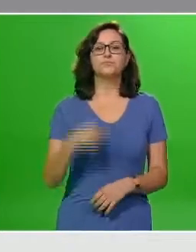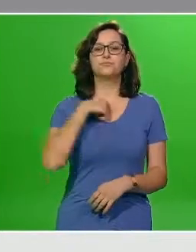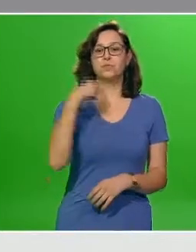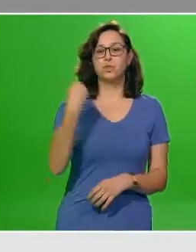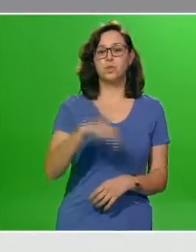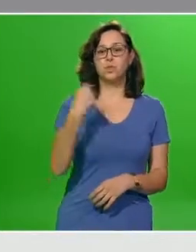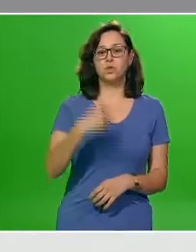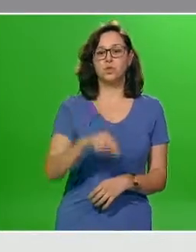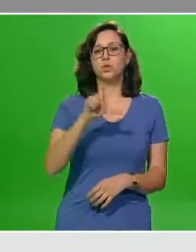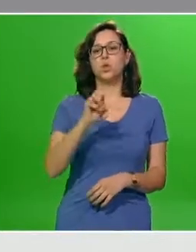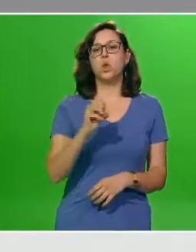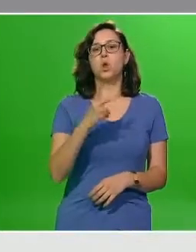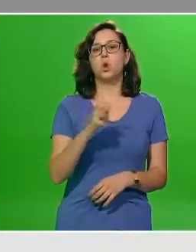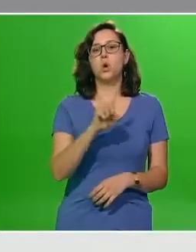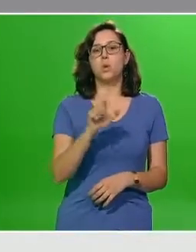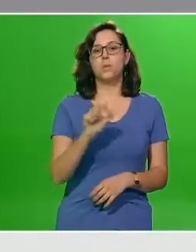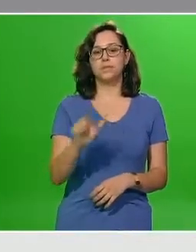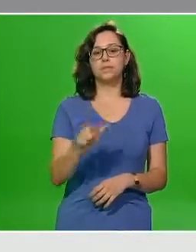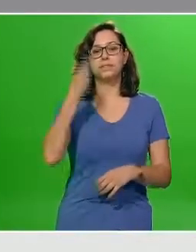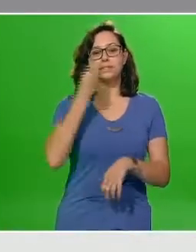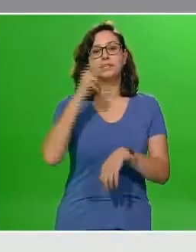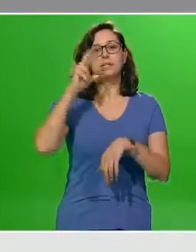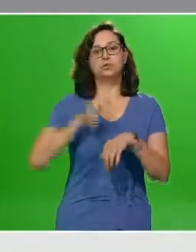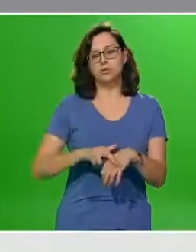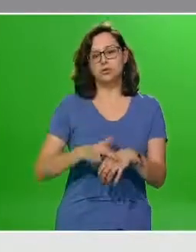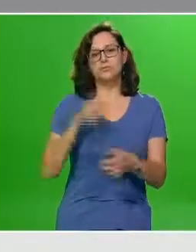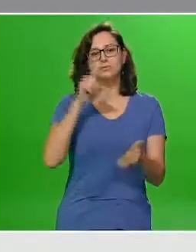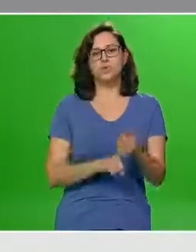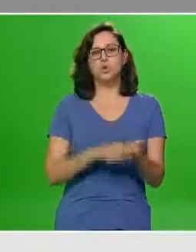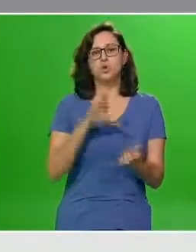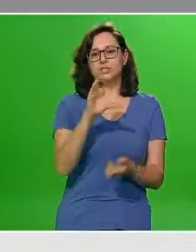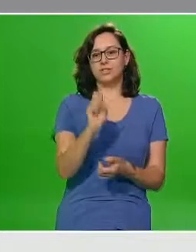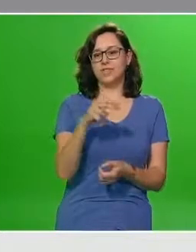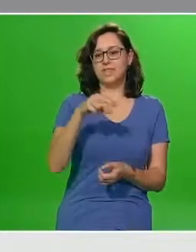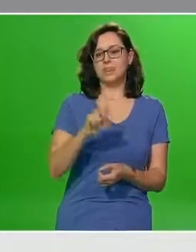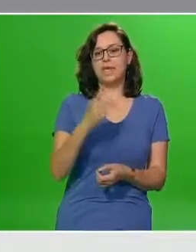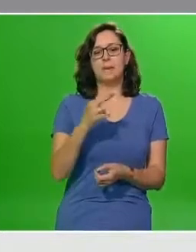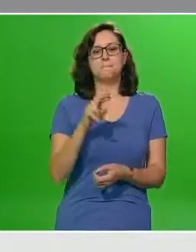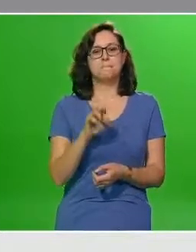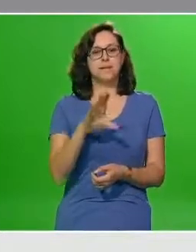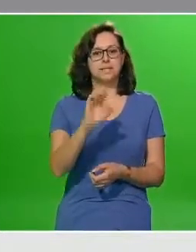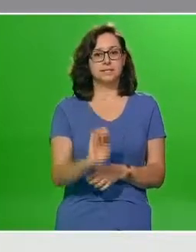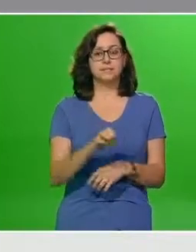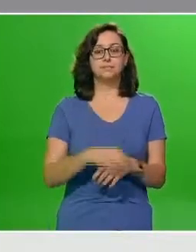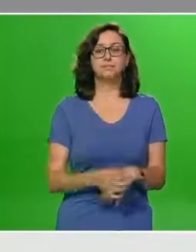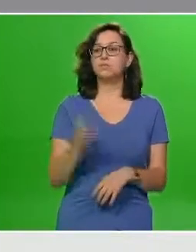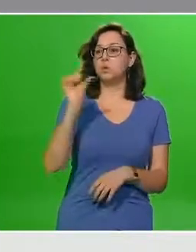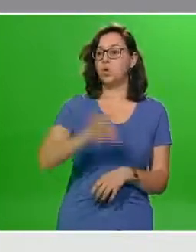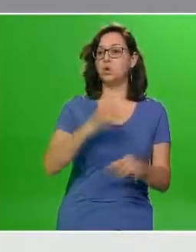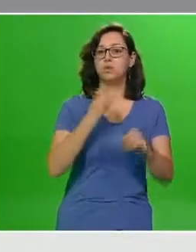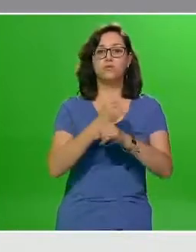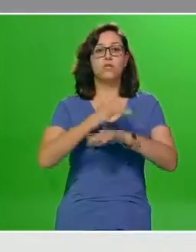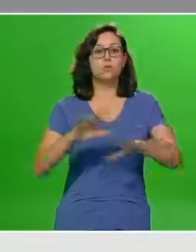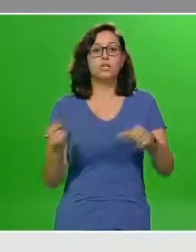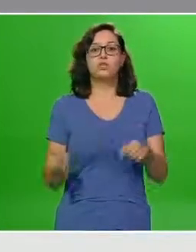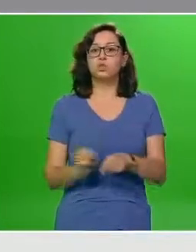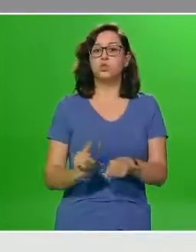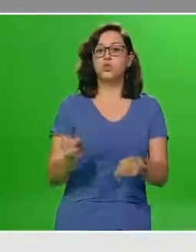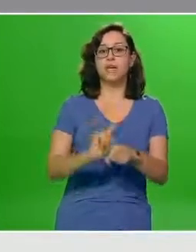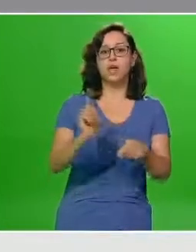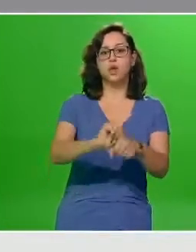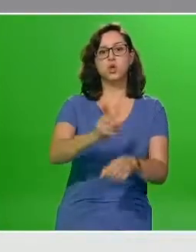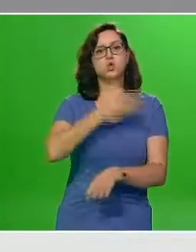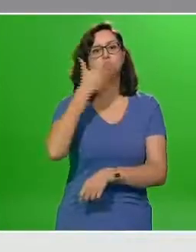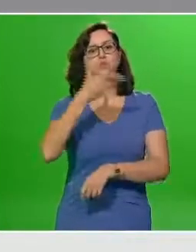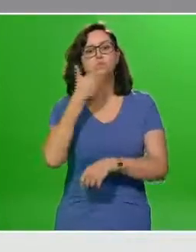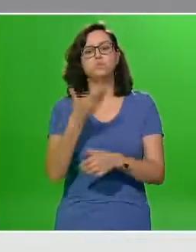Ridaura, director general de Senaprece, y estamos aquí para el reporte diario del avance tanto